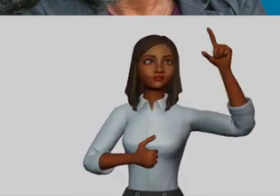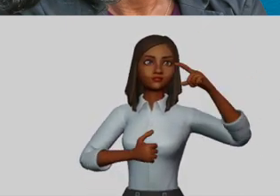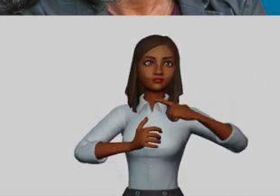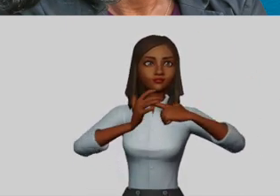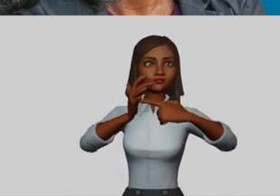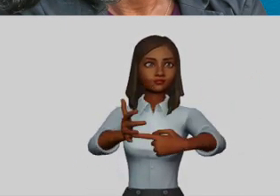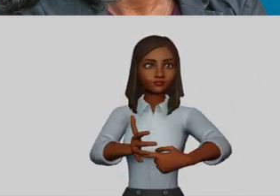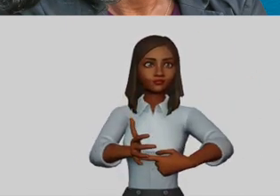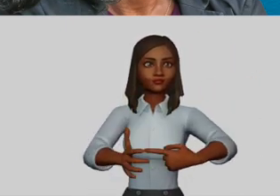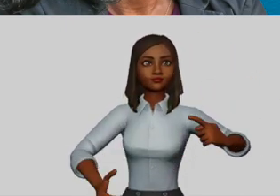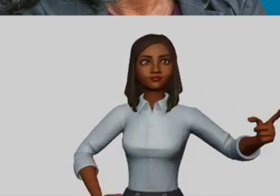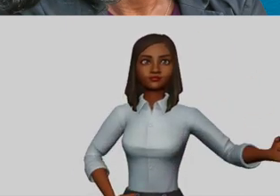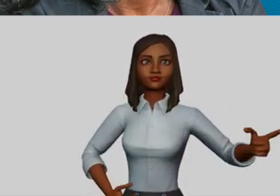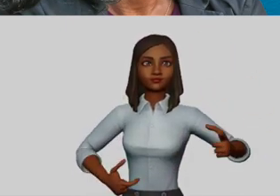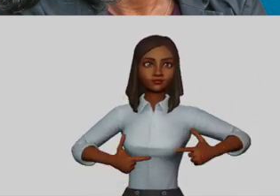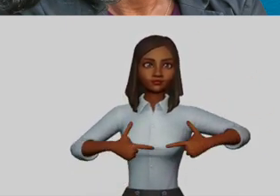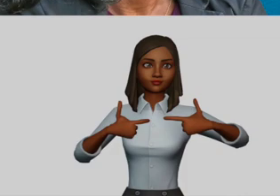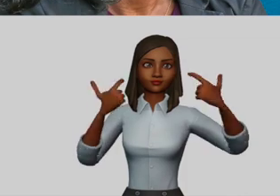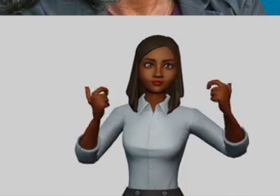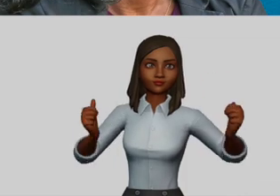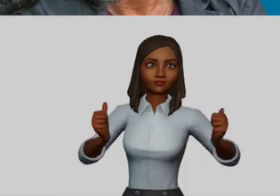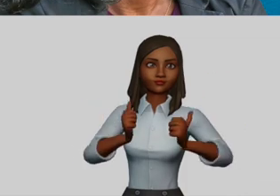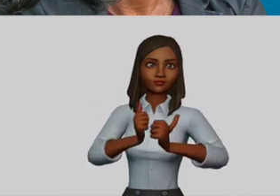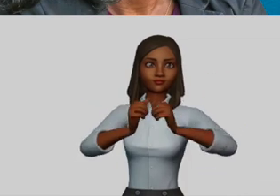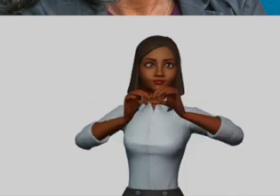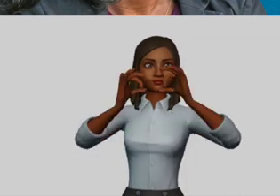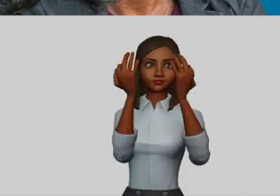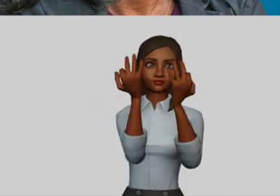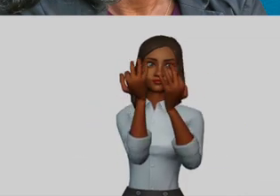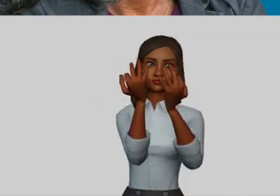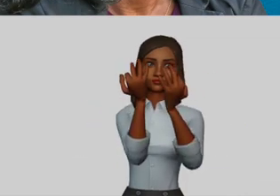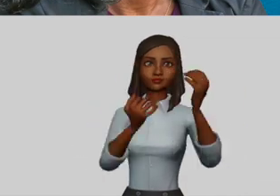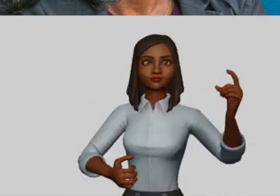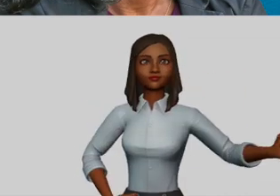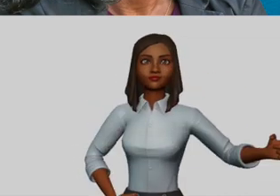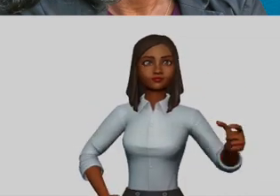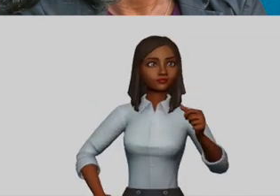alguna forma u otra una vida escondida de la persona normal.